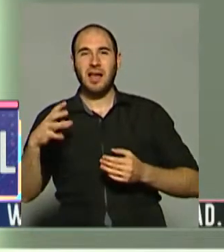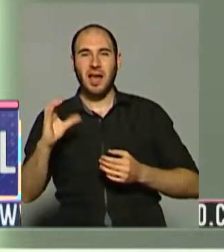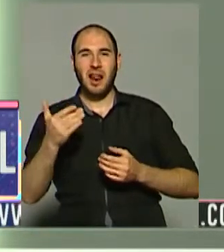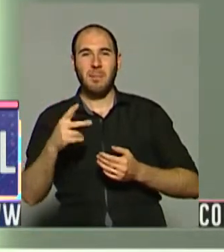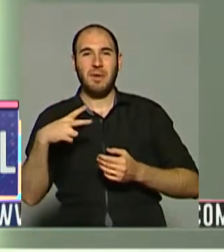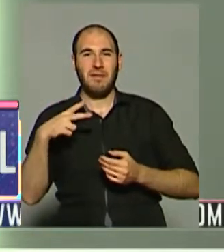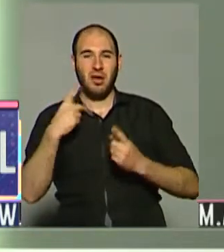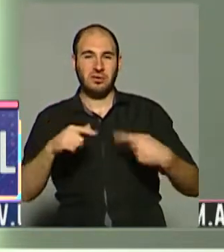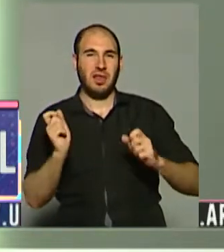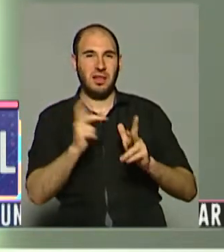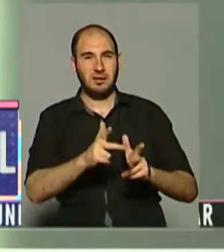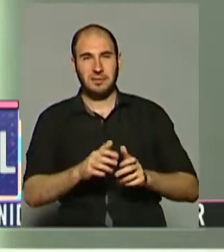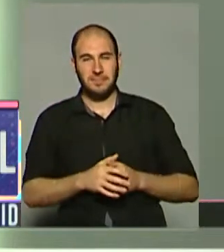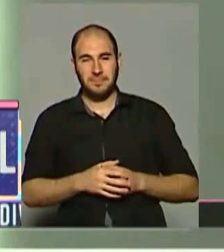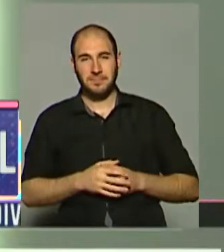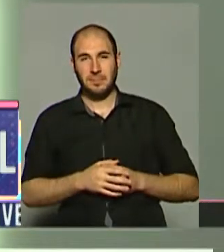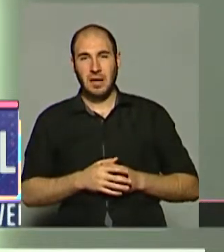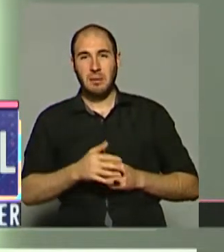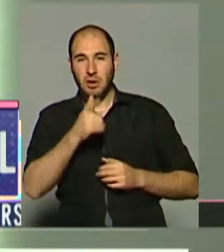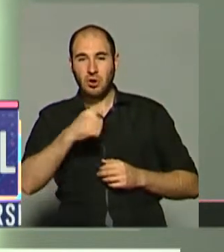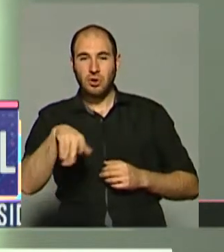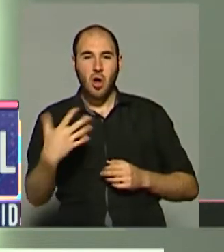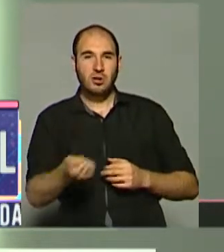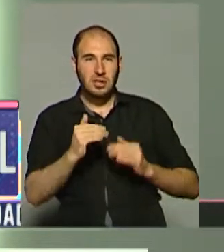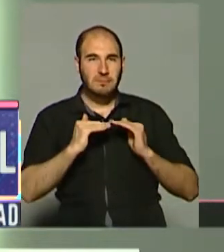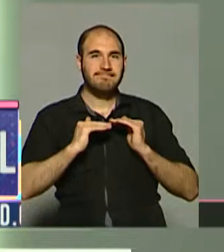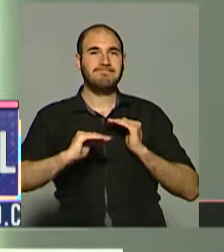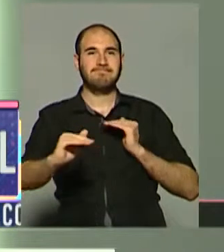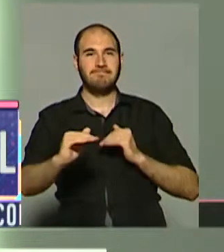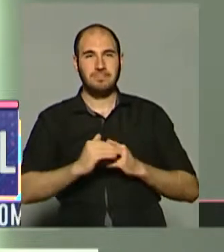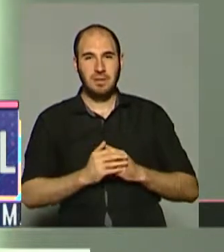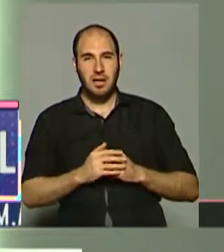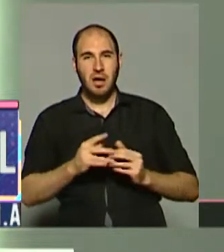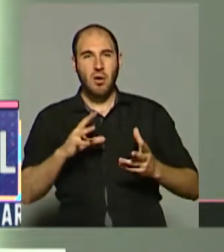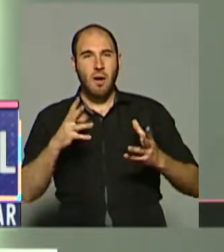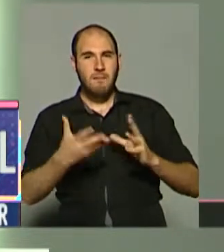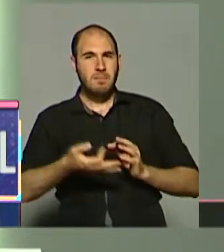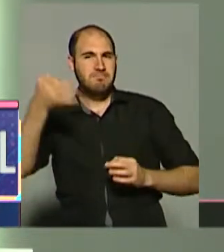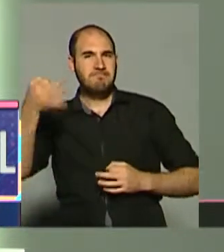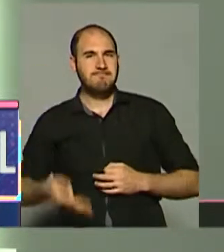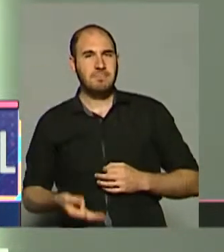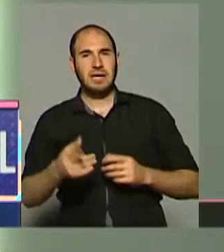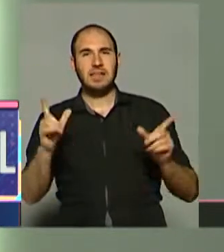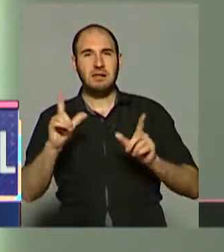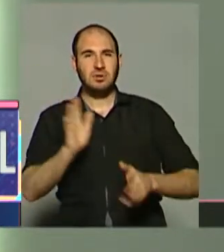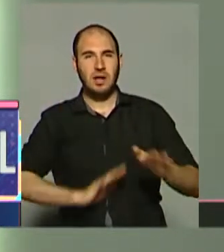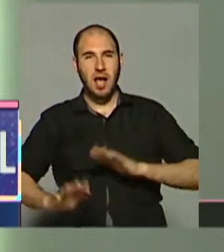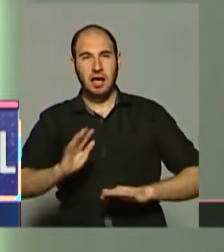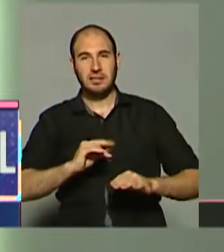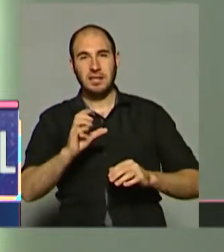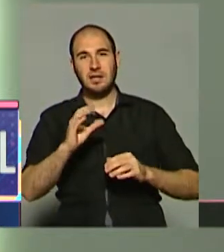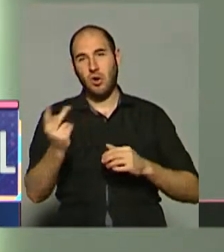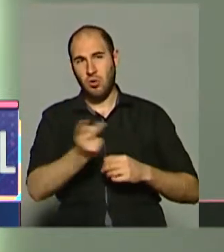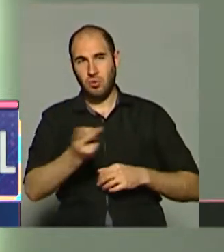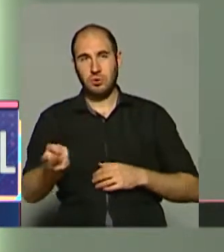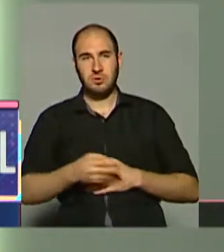para decir lo que tienen que decir. Y creo que hemos logrado mantener una forma muy digna de hacer televisión en ambos